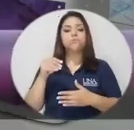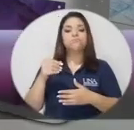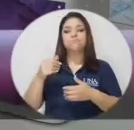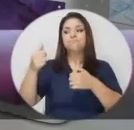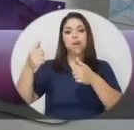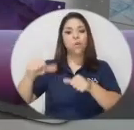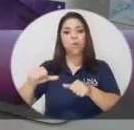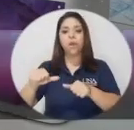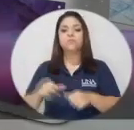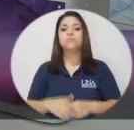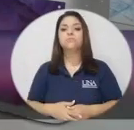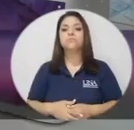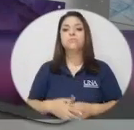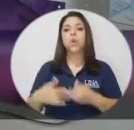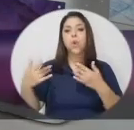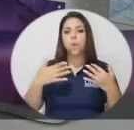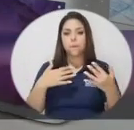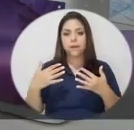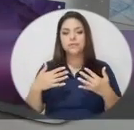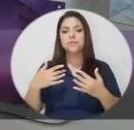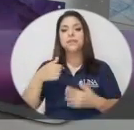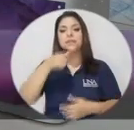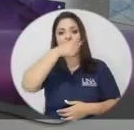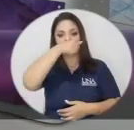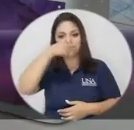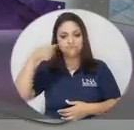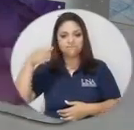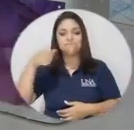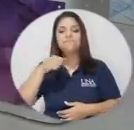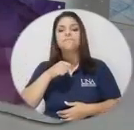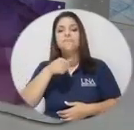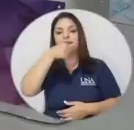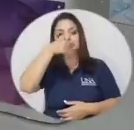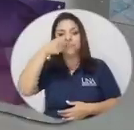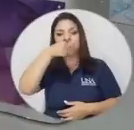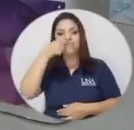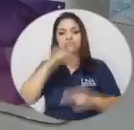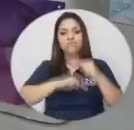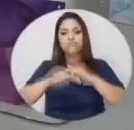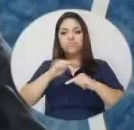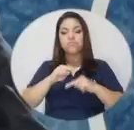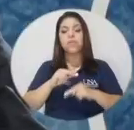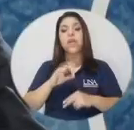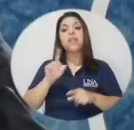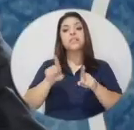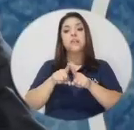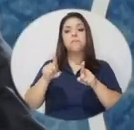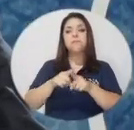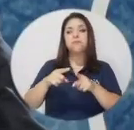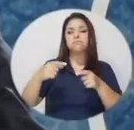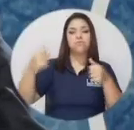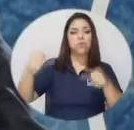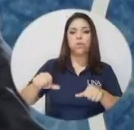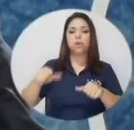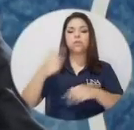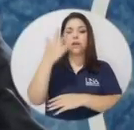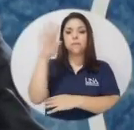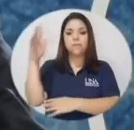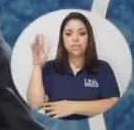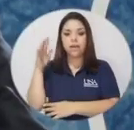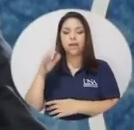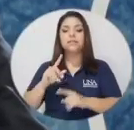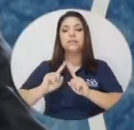por ejemplo, el combate al narcotráfico. Sí, en eso estamos en la picota. Puede tener diferencias en el plano ambiental con